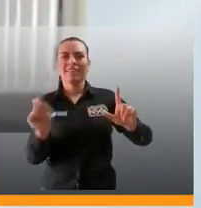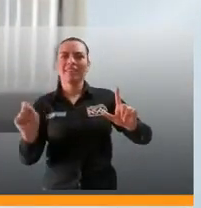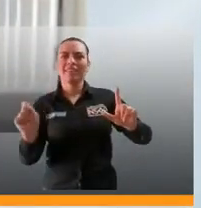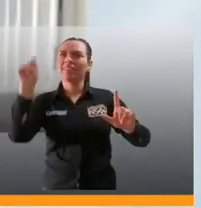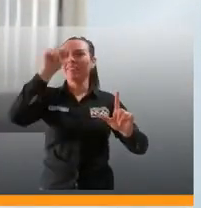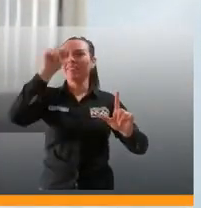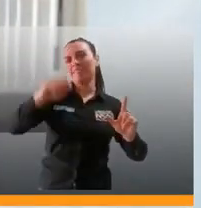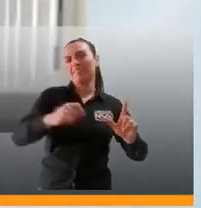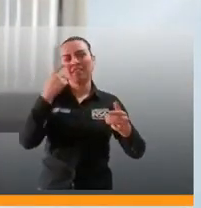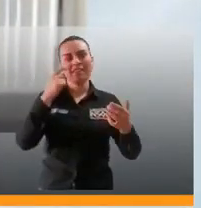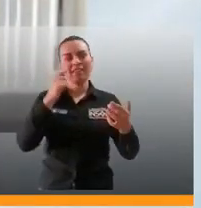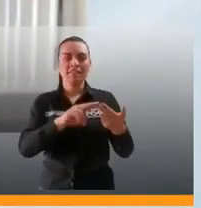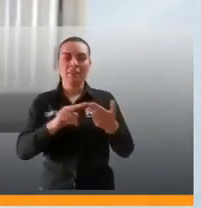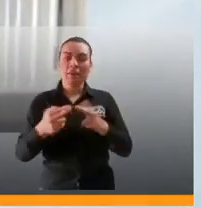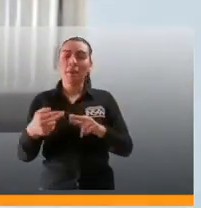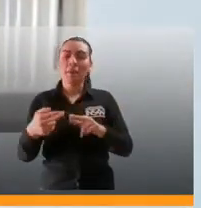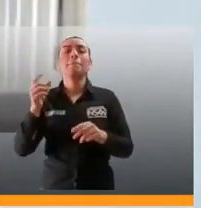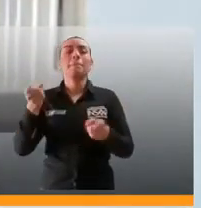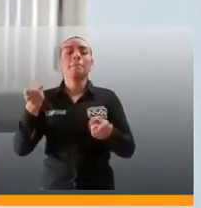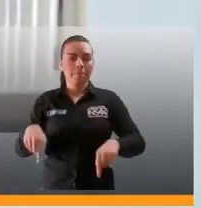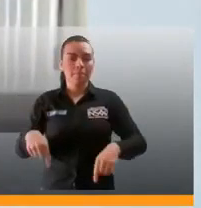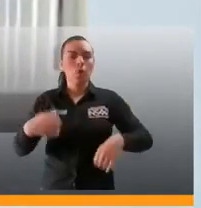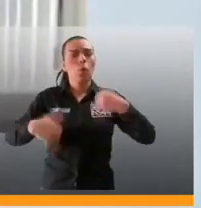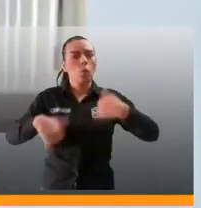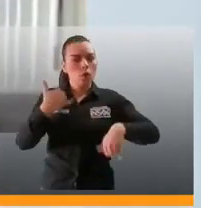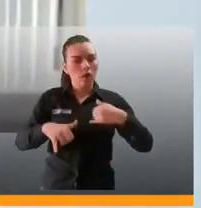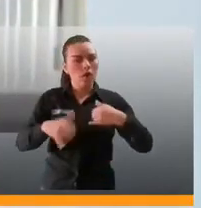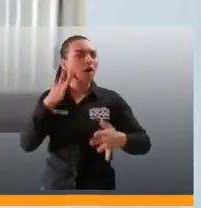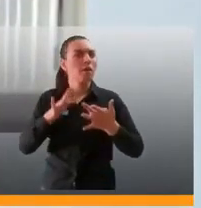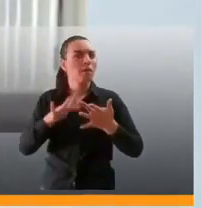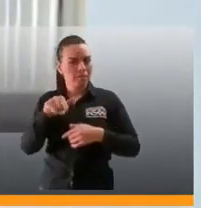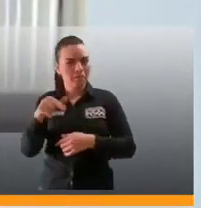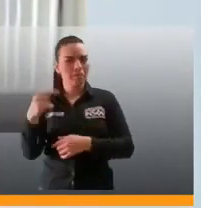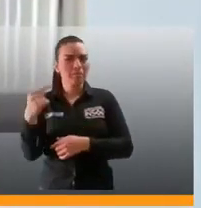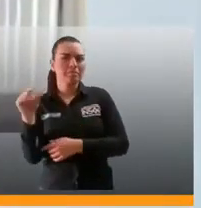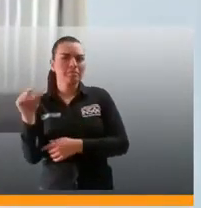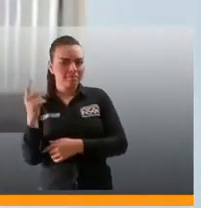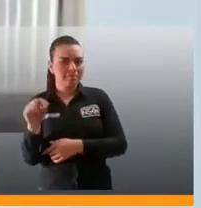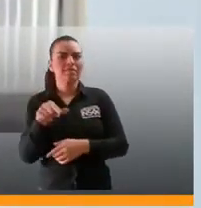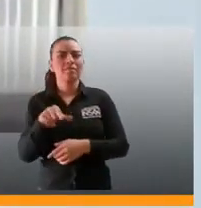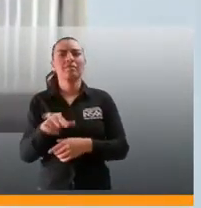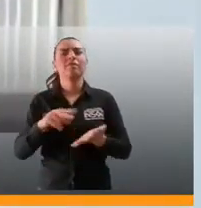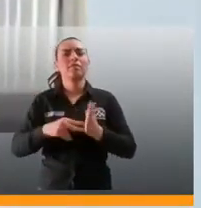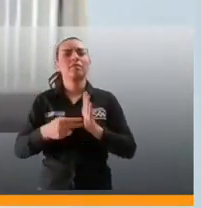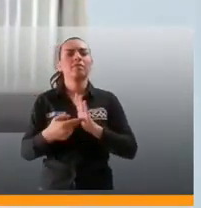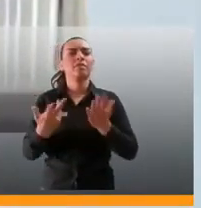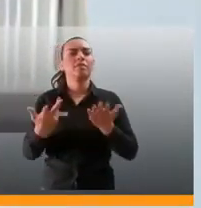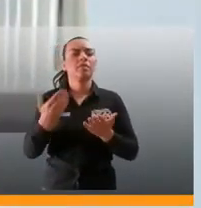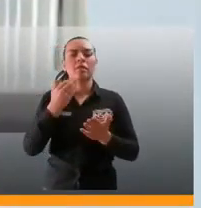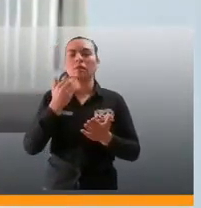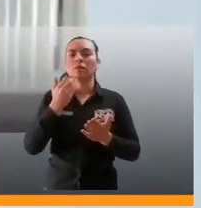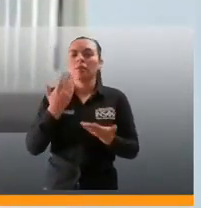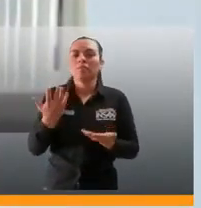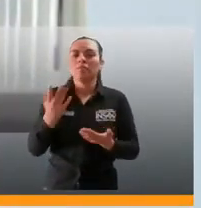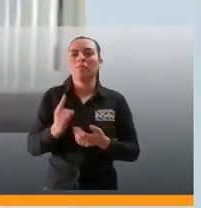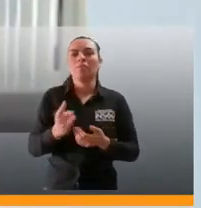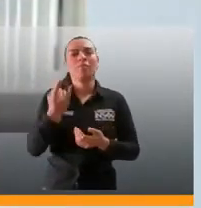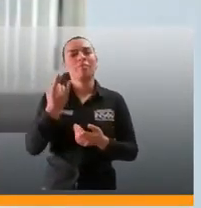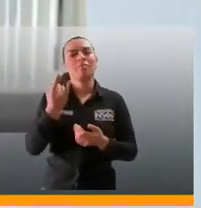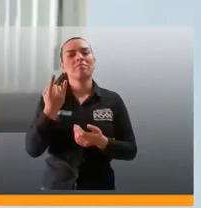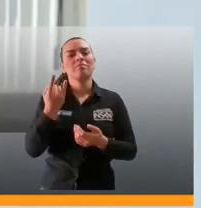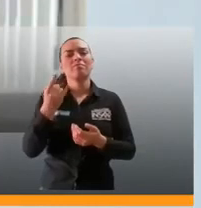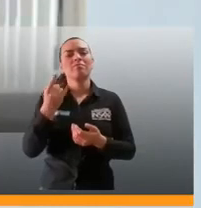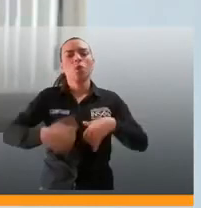digamos, los juegos para hacerlos en línea, lo que es hacer un trabajo de estudio de casos o lo que es hacer un juego de